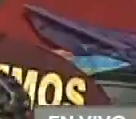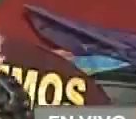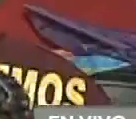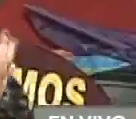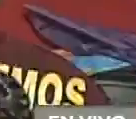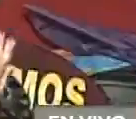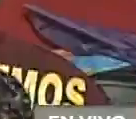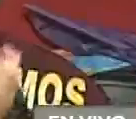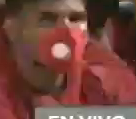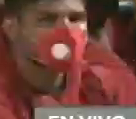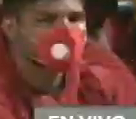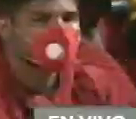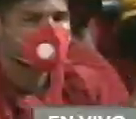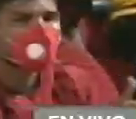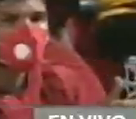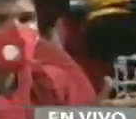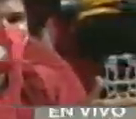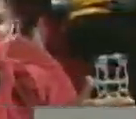Aprendan.